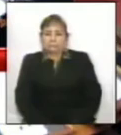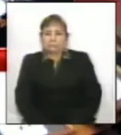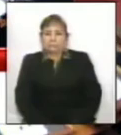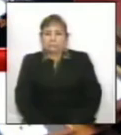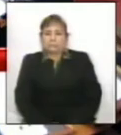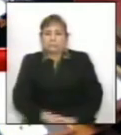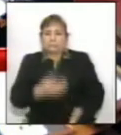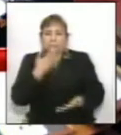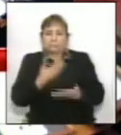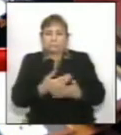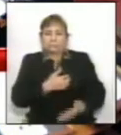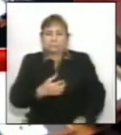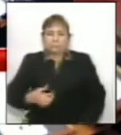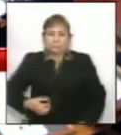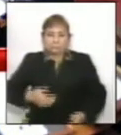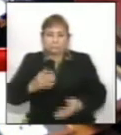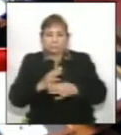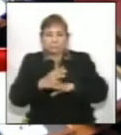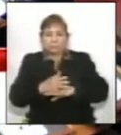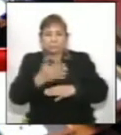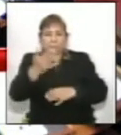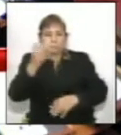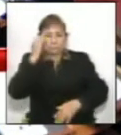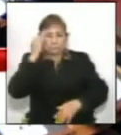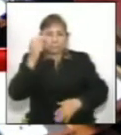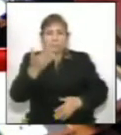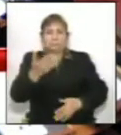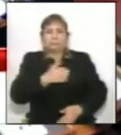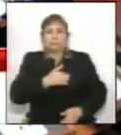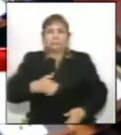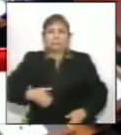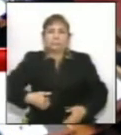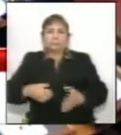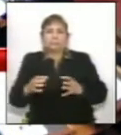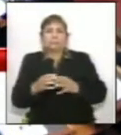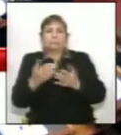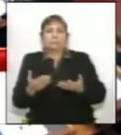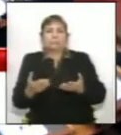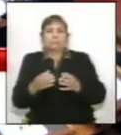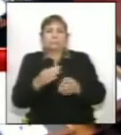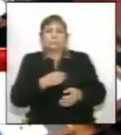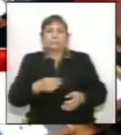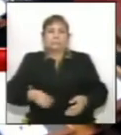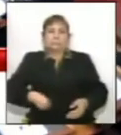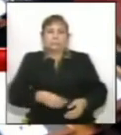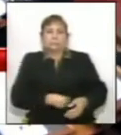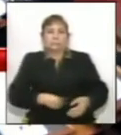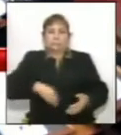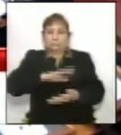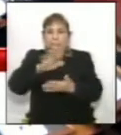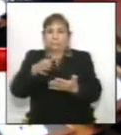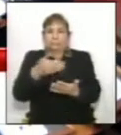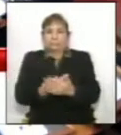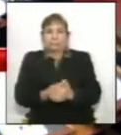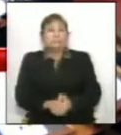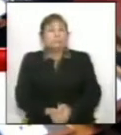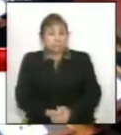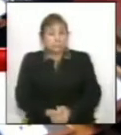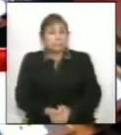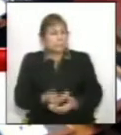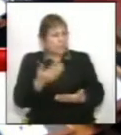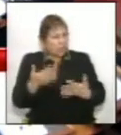Gracias, presidente. Por su intermedio, saludar al presidente del Consejo de Ministros y a su gabinete en pleno. Hemos